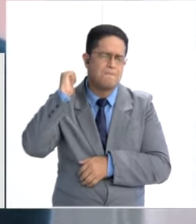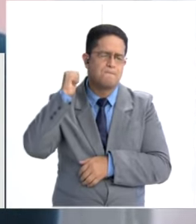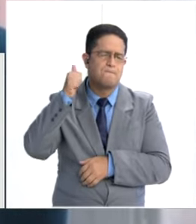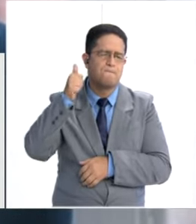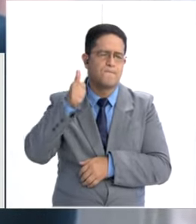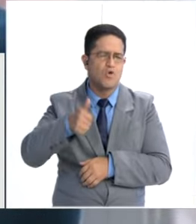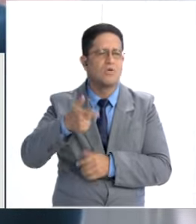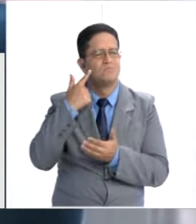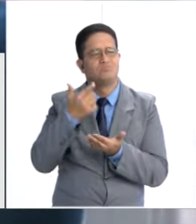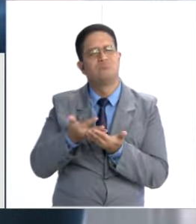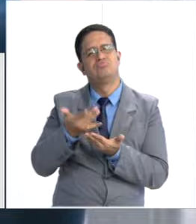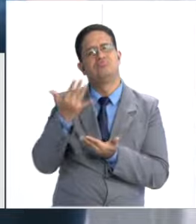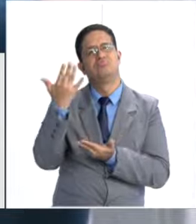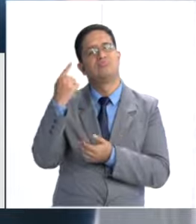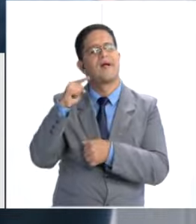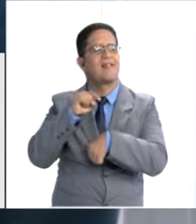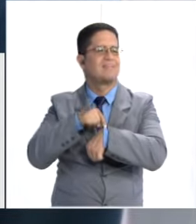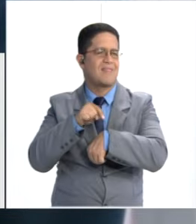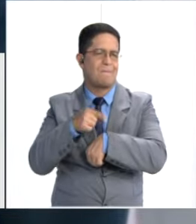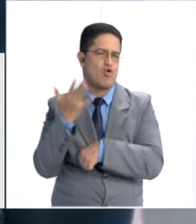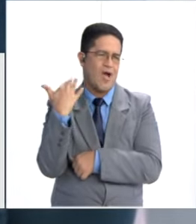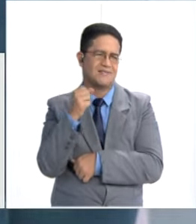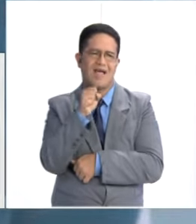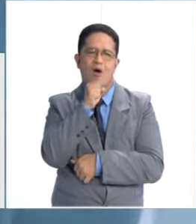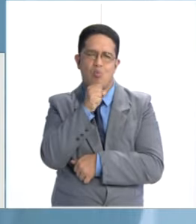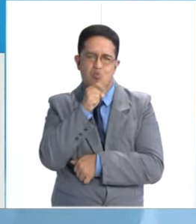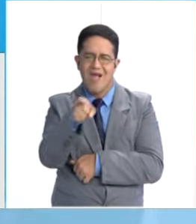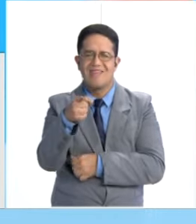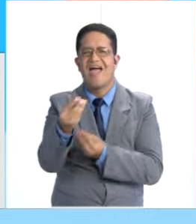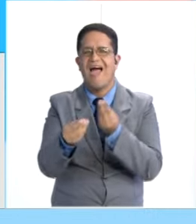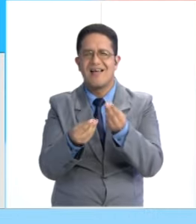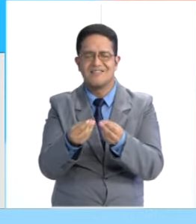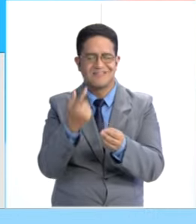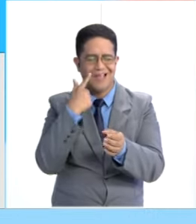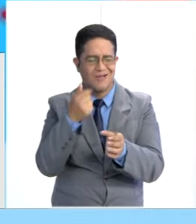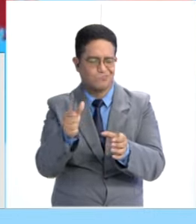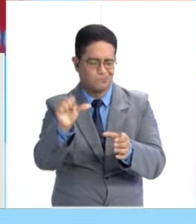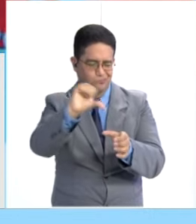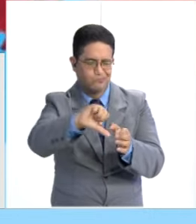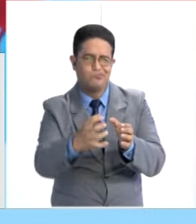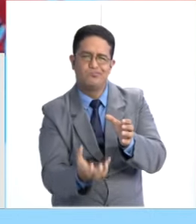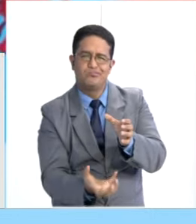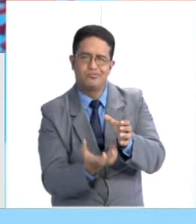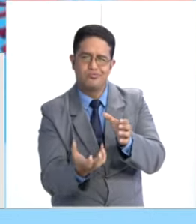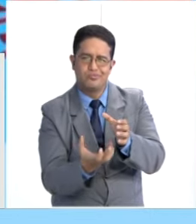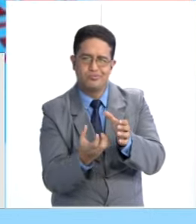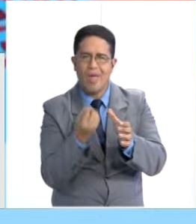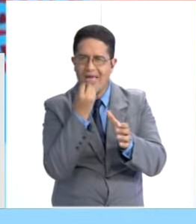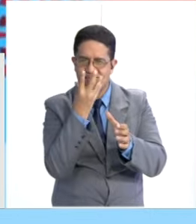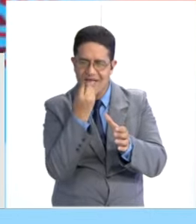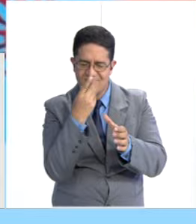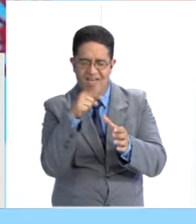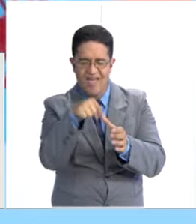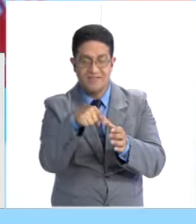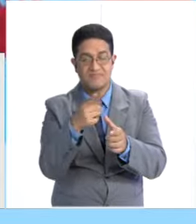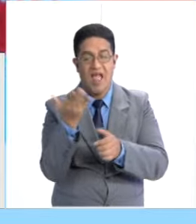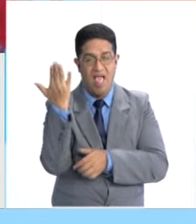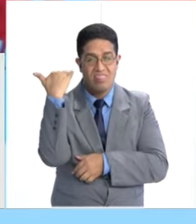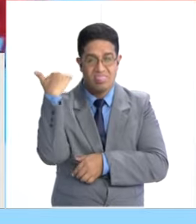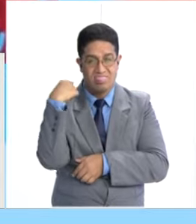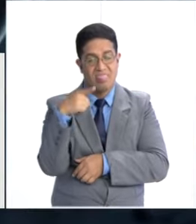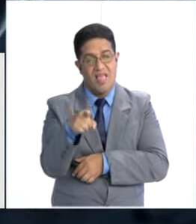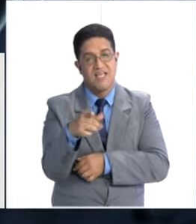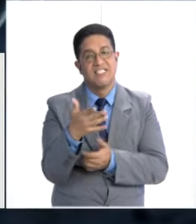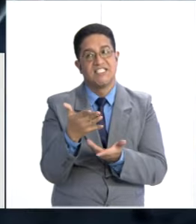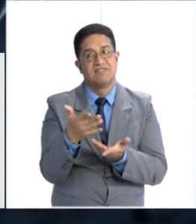remonta desde el tiempo de las abuelitas, de las infusiones, de esos tés, esas hierbas que nos daban en algún momento y que de repente pues,